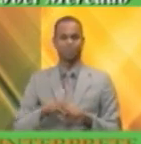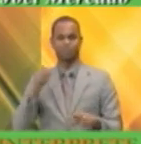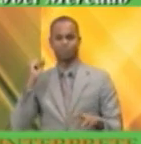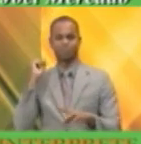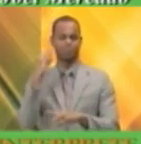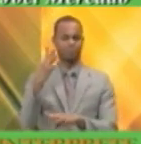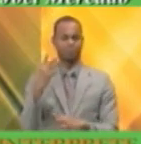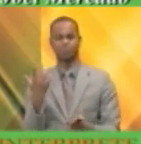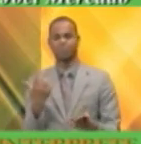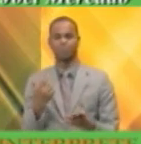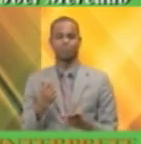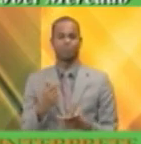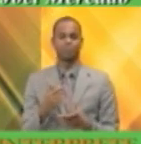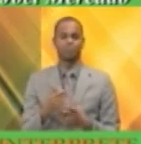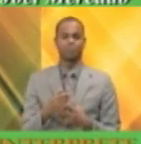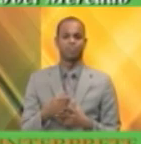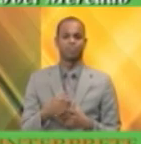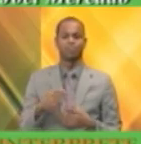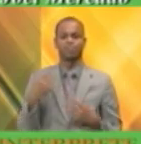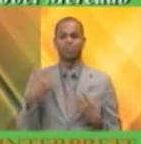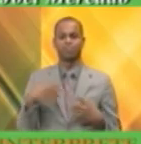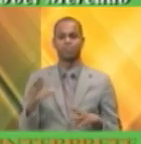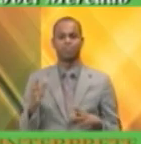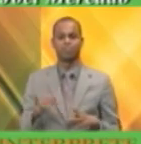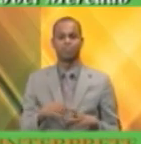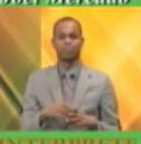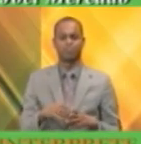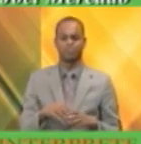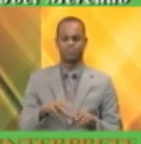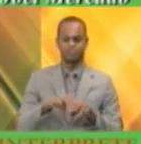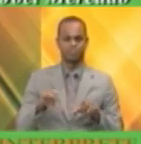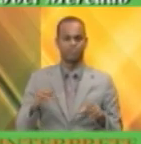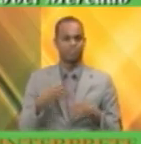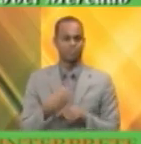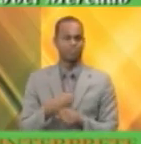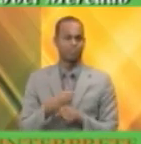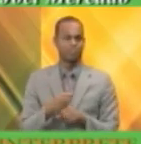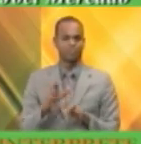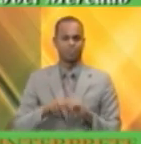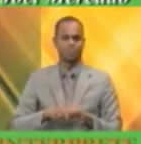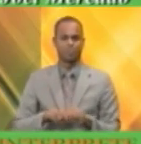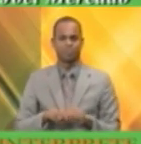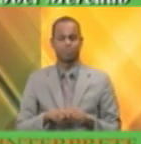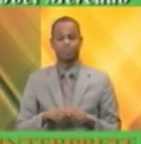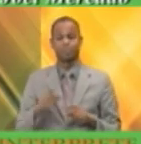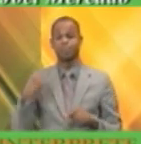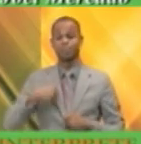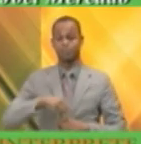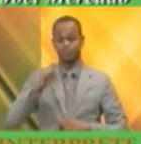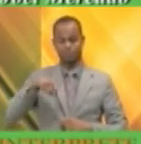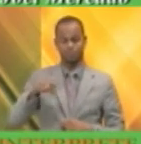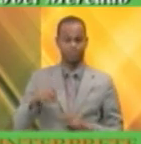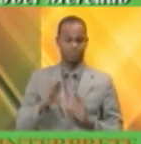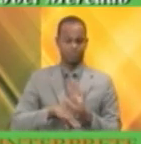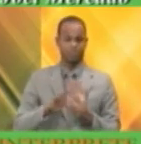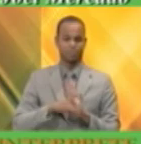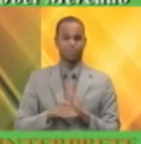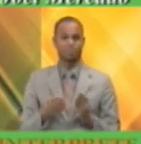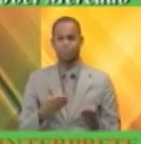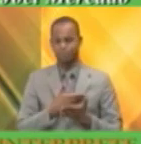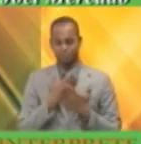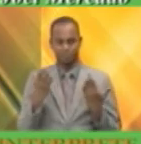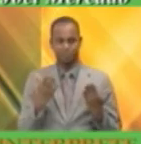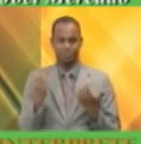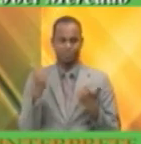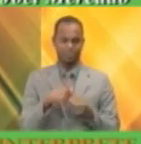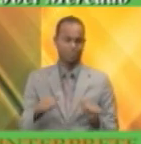que se quita la prótesis, lo amarramos y hacemos un banco en un taller aquí. porque tenemos que abaratar. Bien, no tenemos. Claro. O